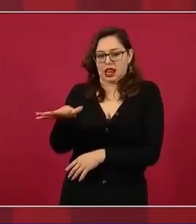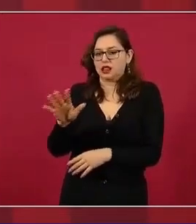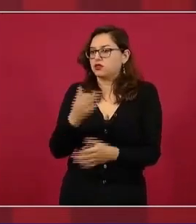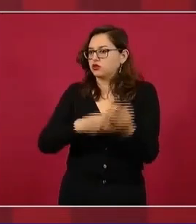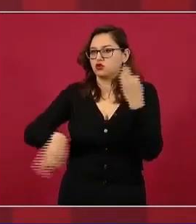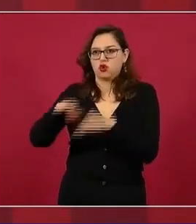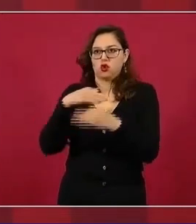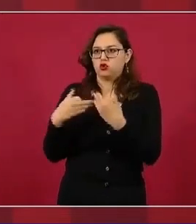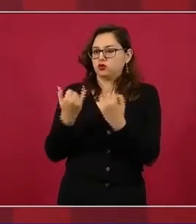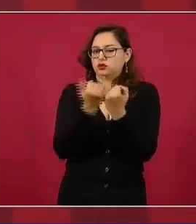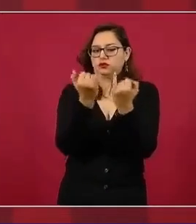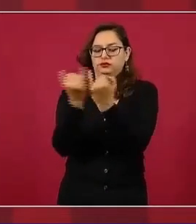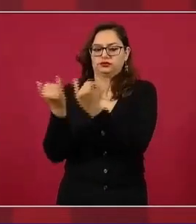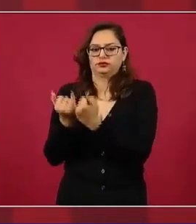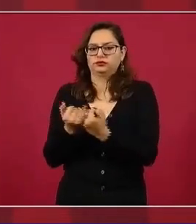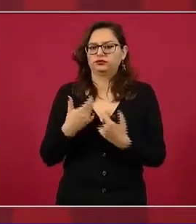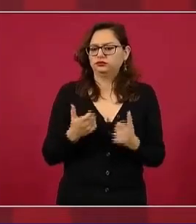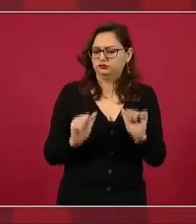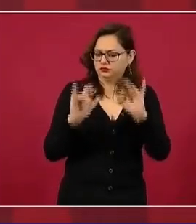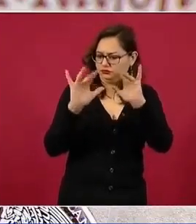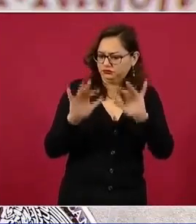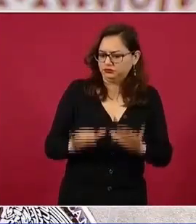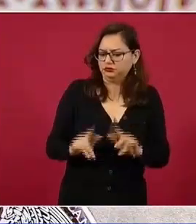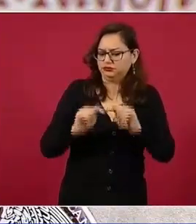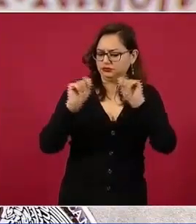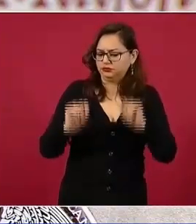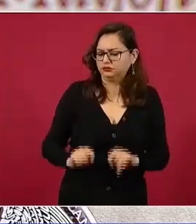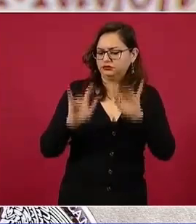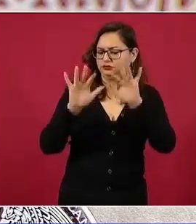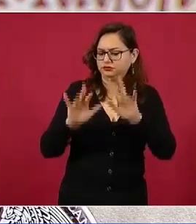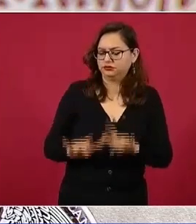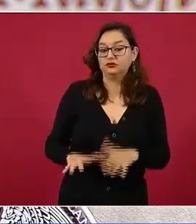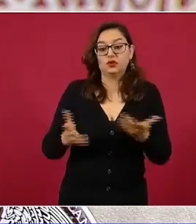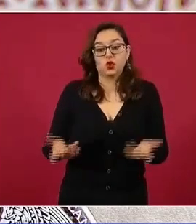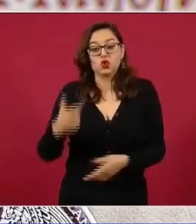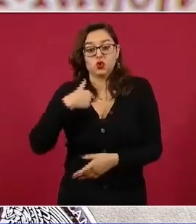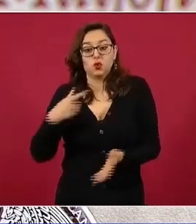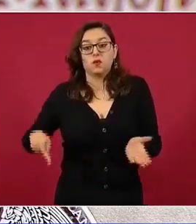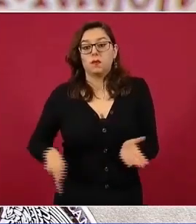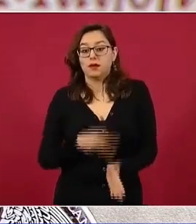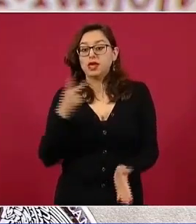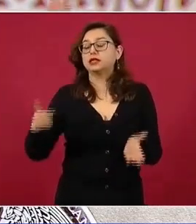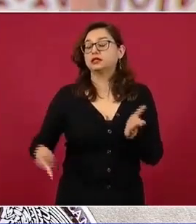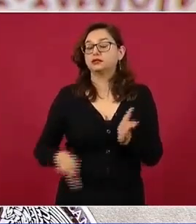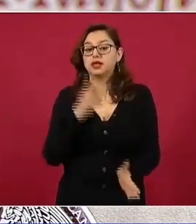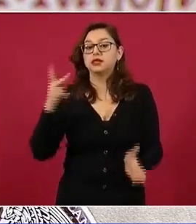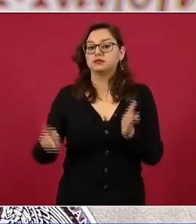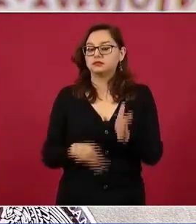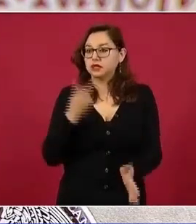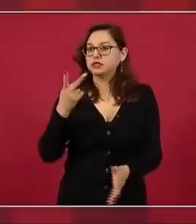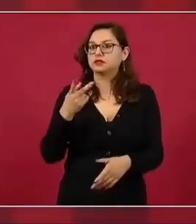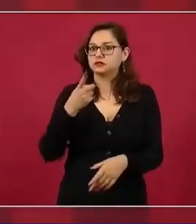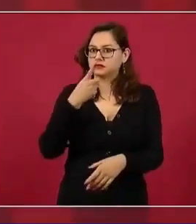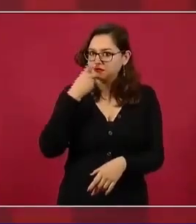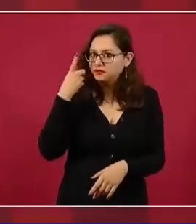de jurisprudencia, por cierto, lo he mencionado muchas veces, me llama la atención que ningún medio de comunicación le haya interesado